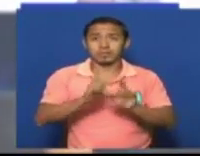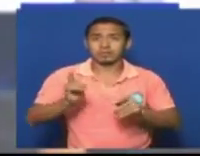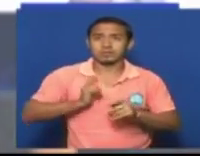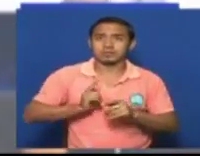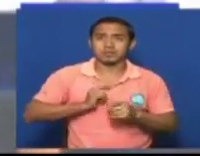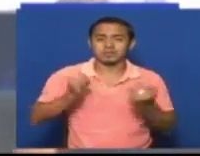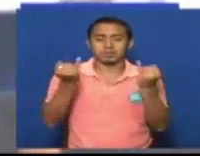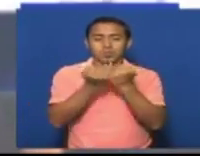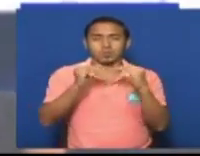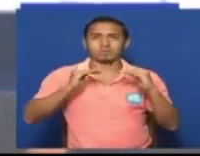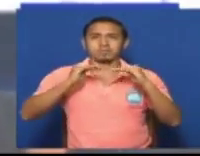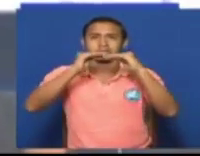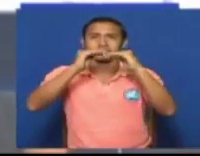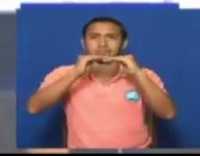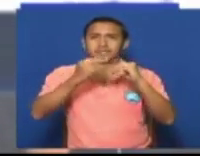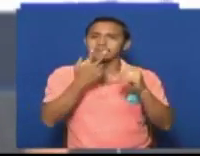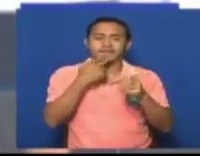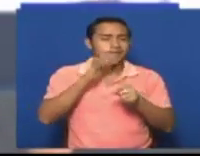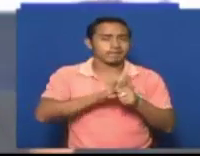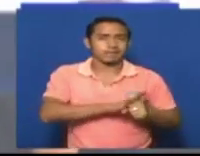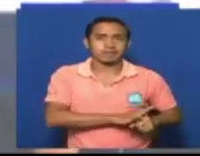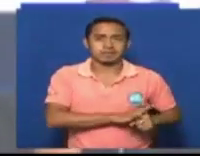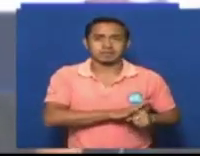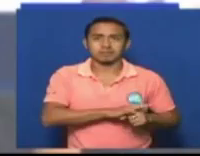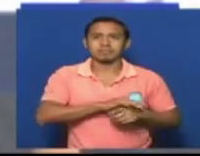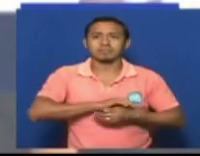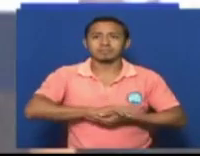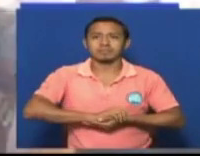derecho a la igualdad sin discriminación